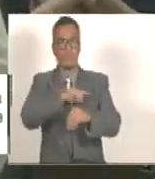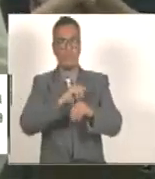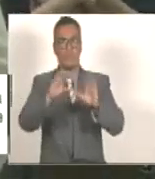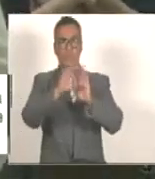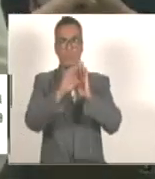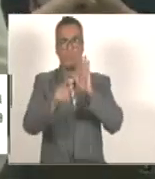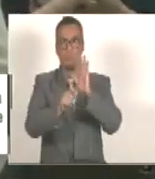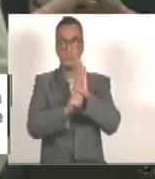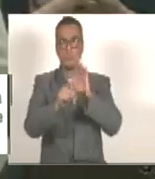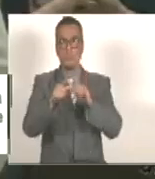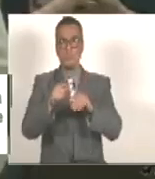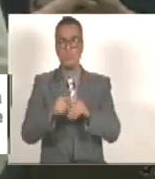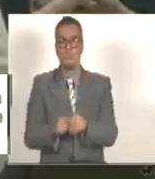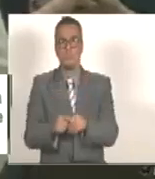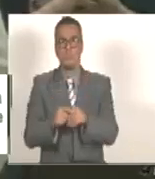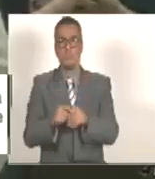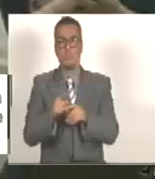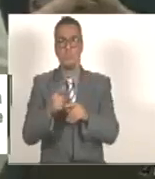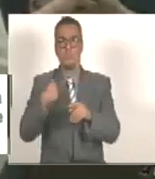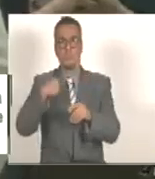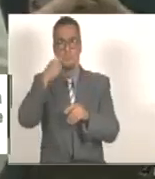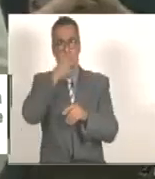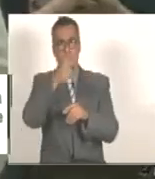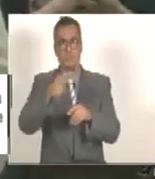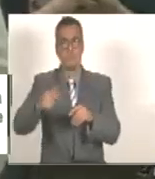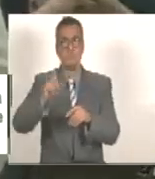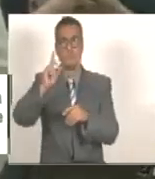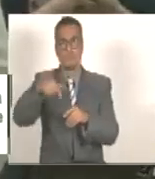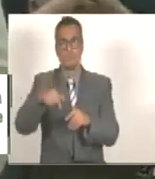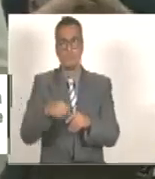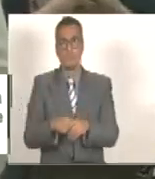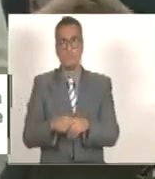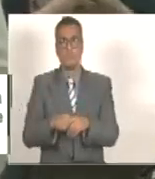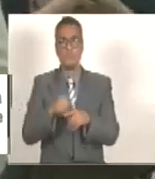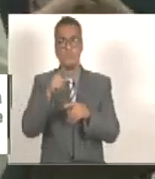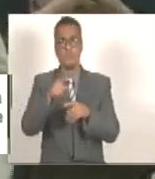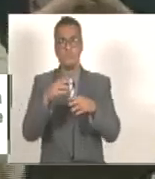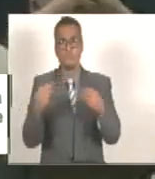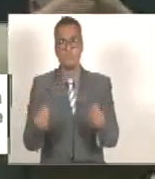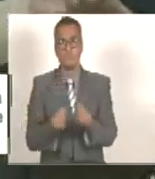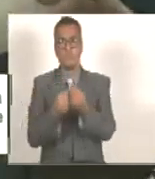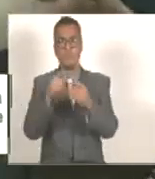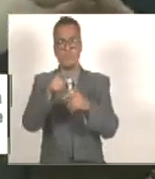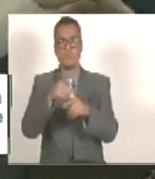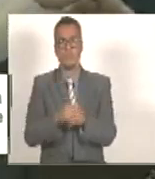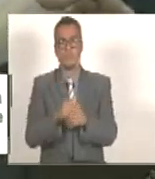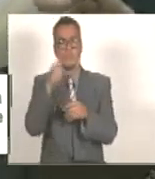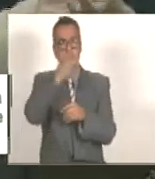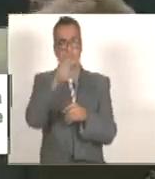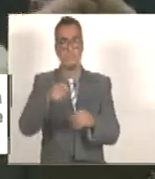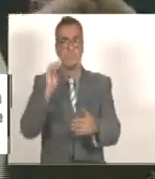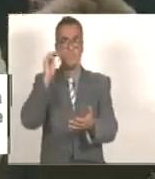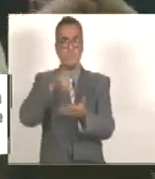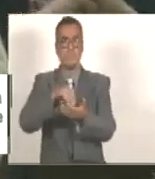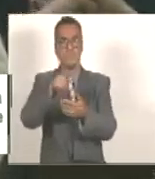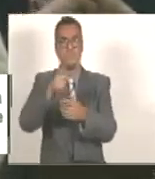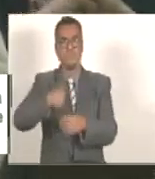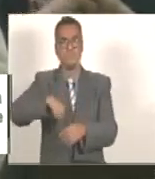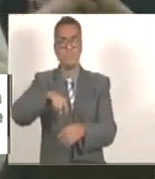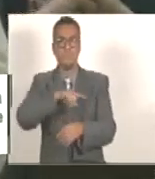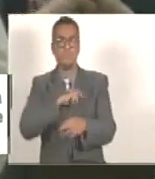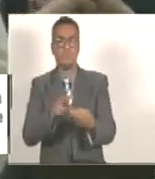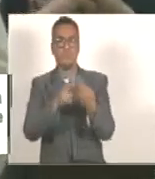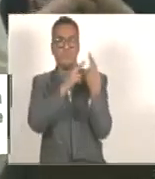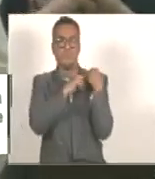Constitución. Queremos decirle a nuestro pueblo, que también nos espera y nos acompaña, y particularmente al pueblo de Aragua, que nosotros representamos